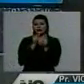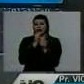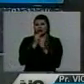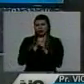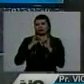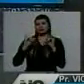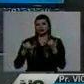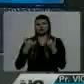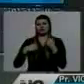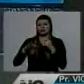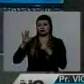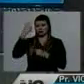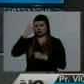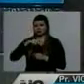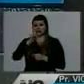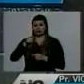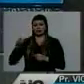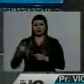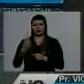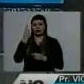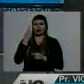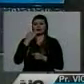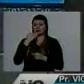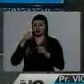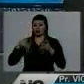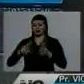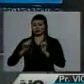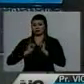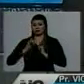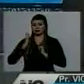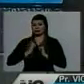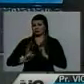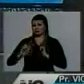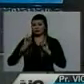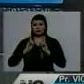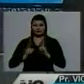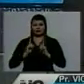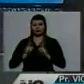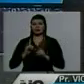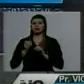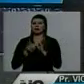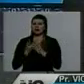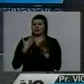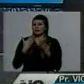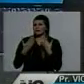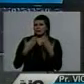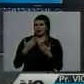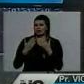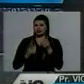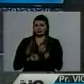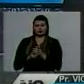después de haber tomado las primeras decisiones, las expectativas no han mermado, sino pareciera que